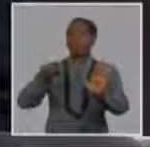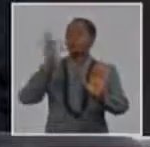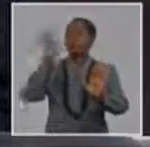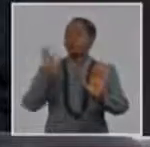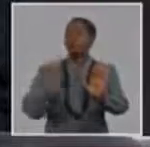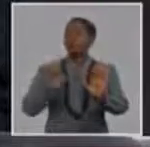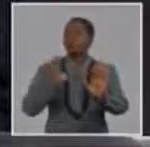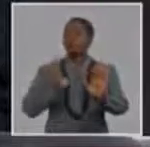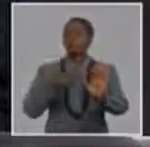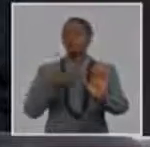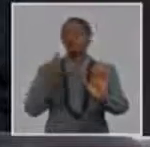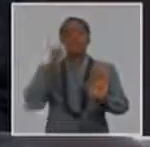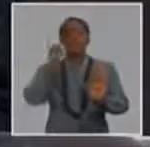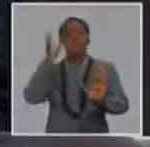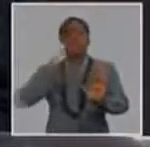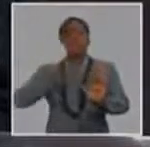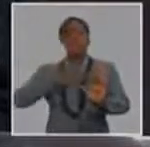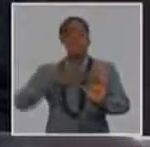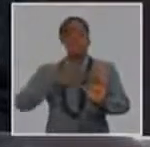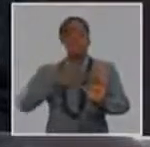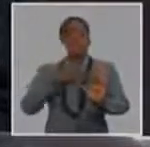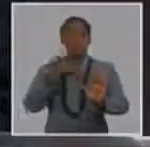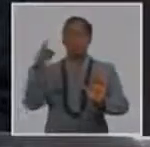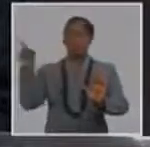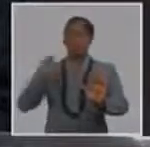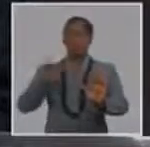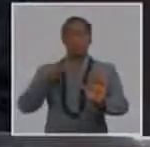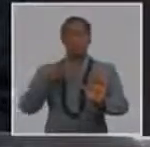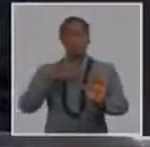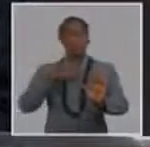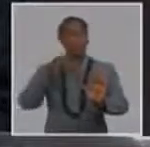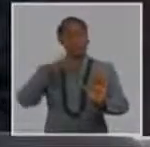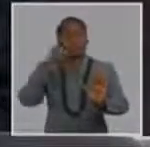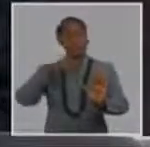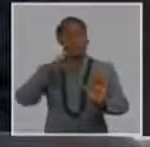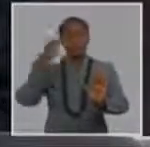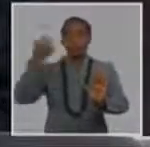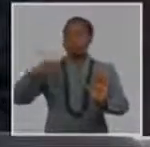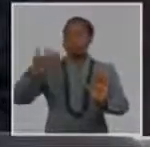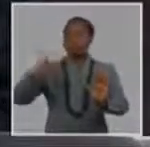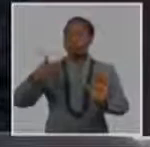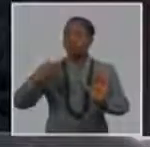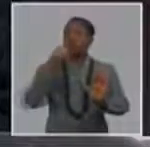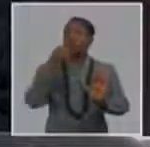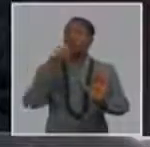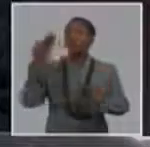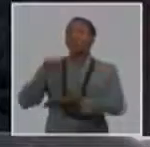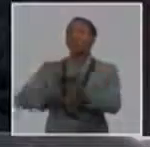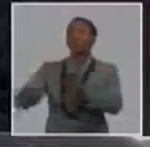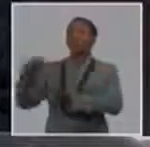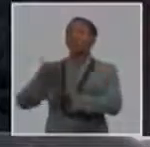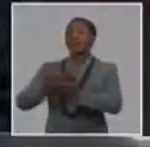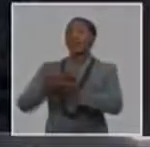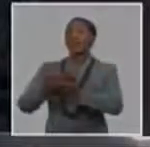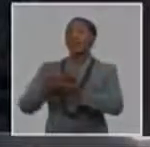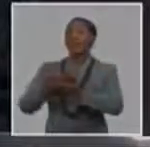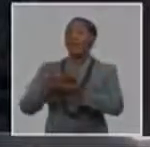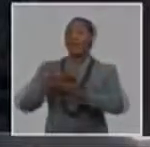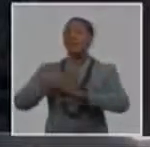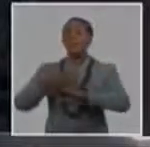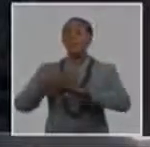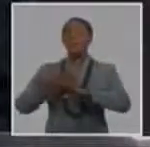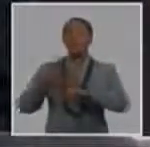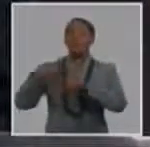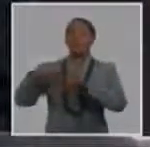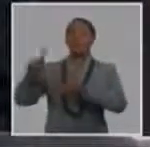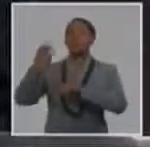esa forma impedir que otras compañías puedan desarrollar productos similares. Esto es